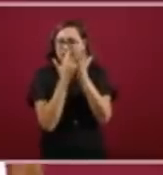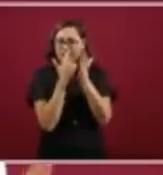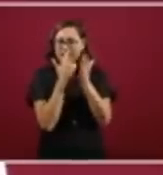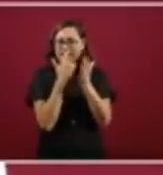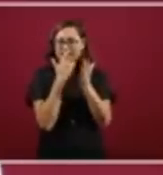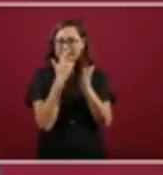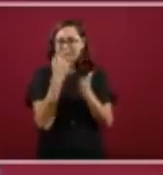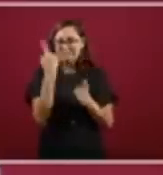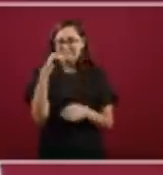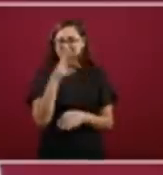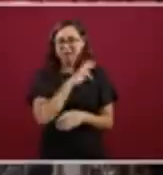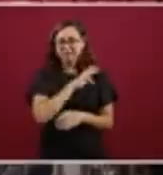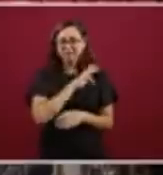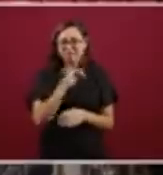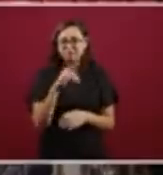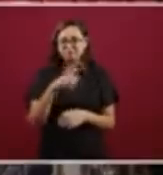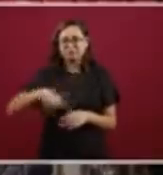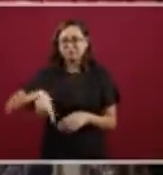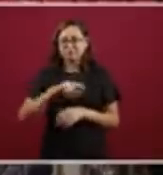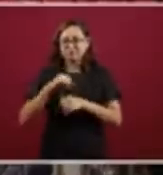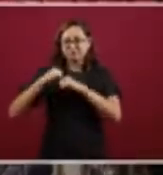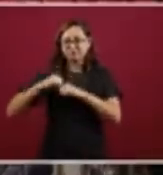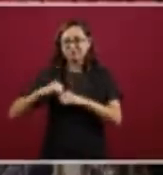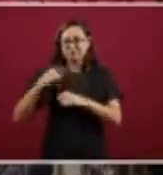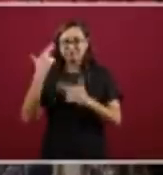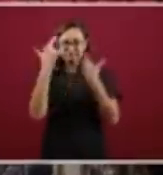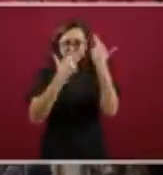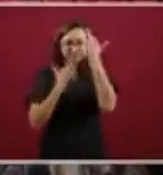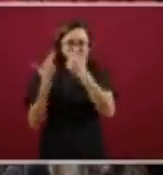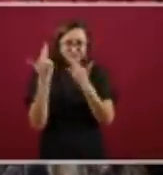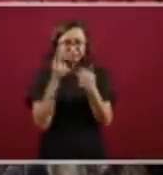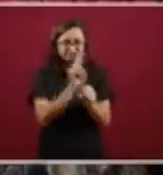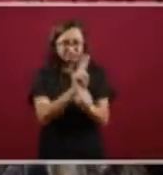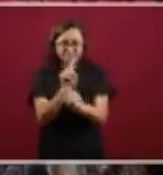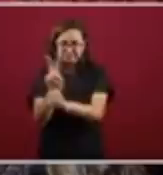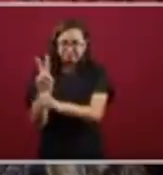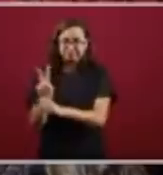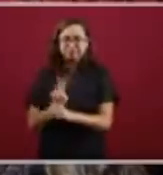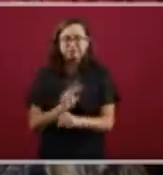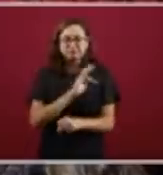puedan revisar las autoridades fiscalizadoras en su caso.